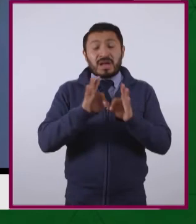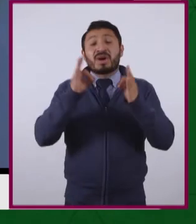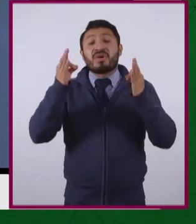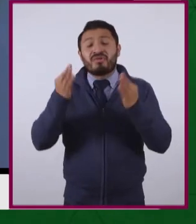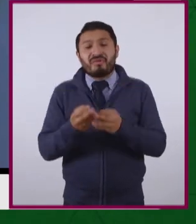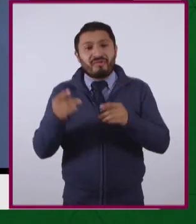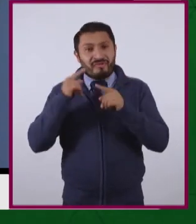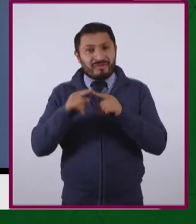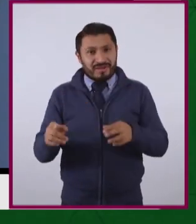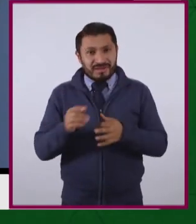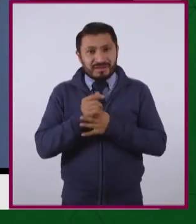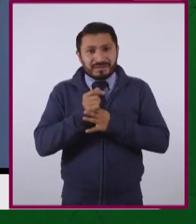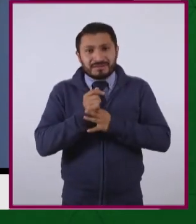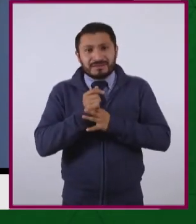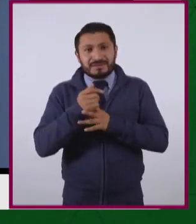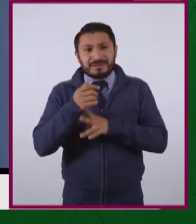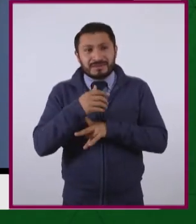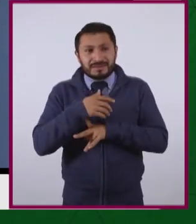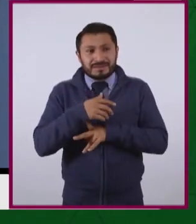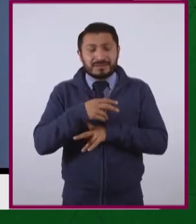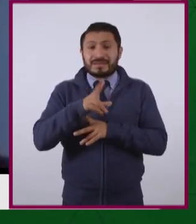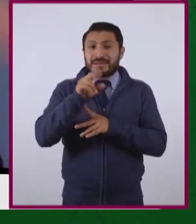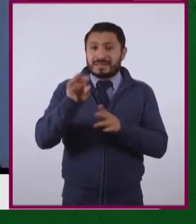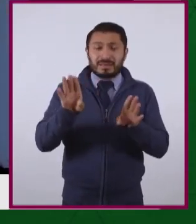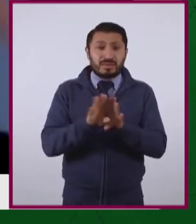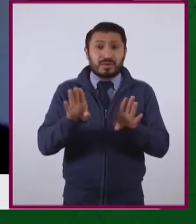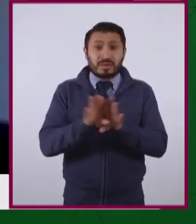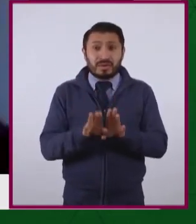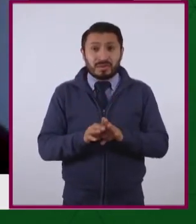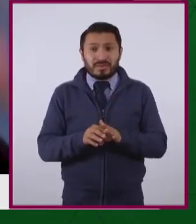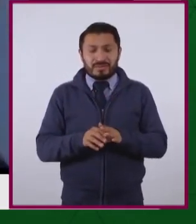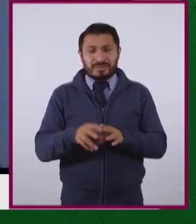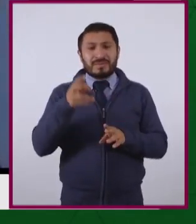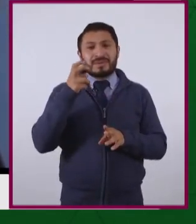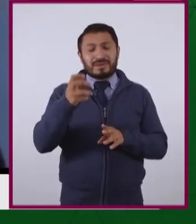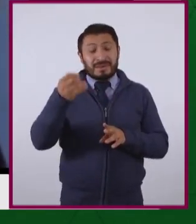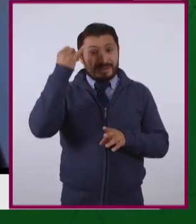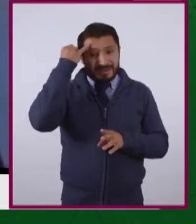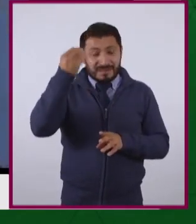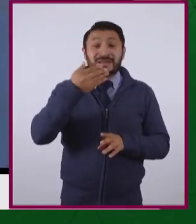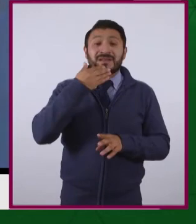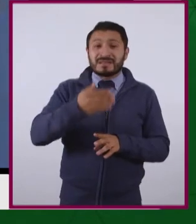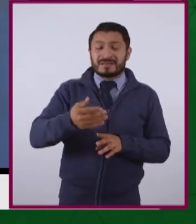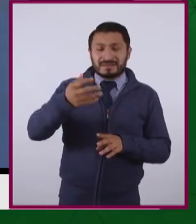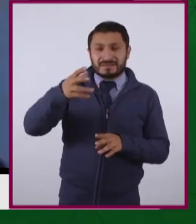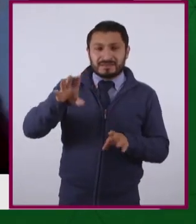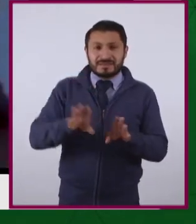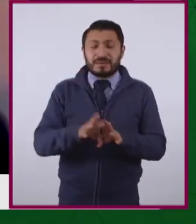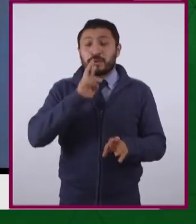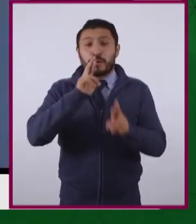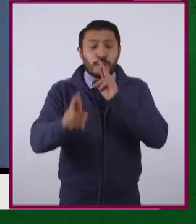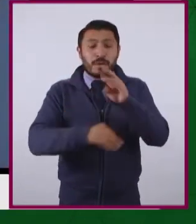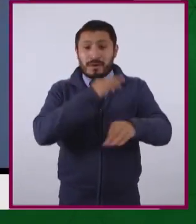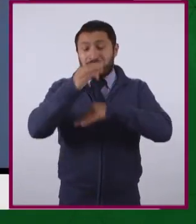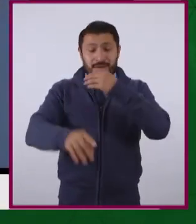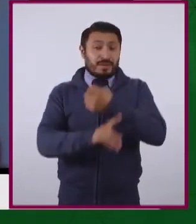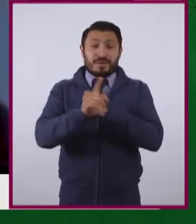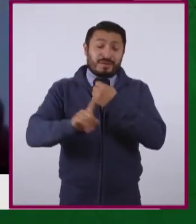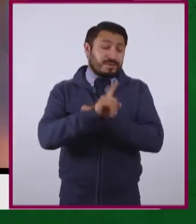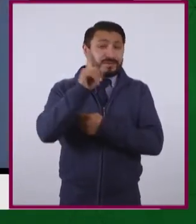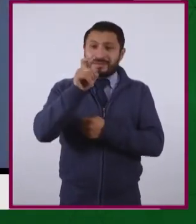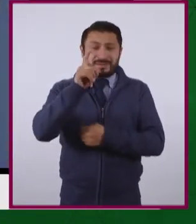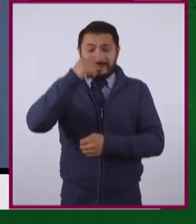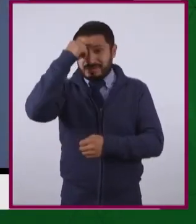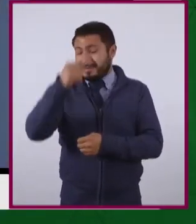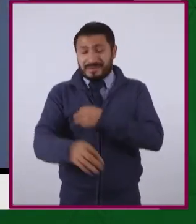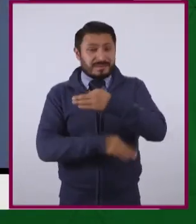alternativa que si bien no es la solución que va a dar respuesta a todos los problemas de agua